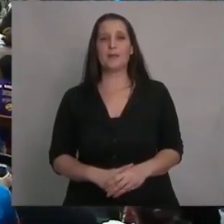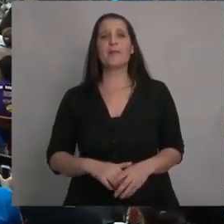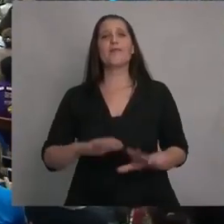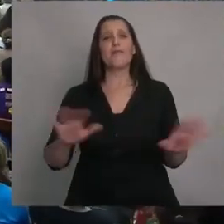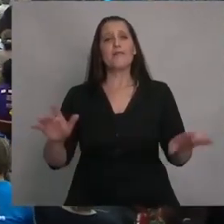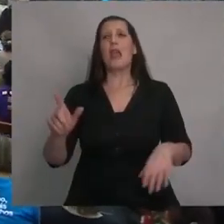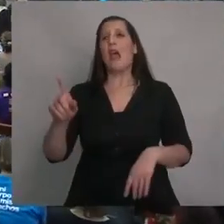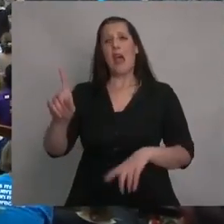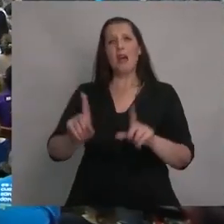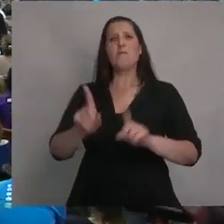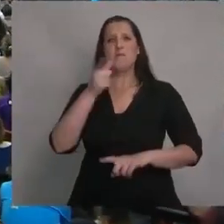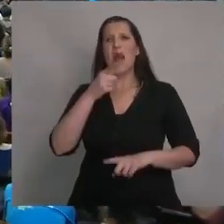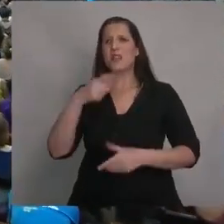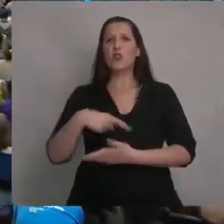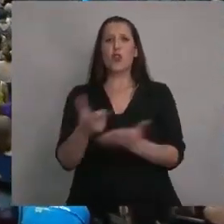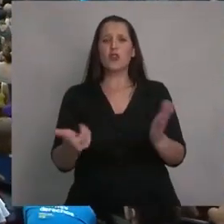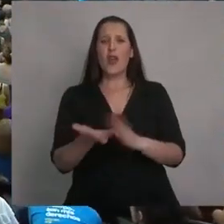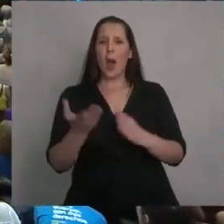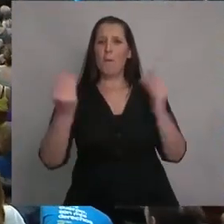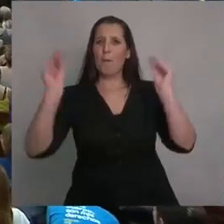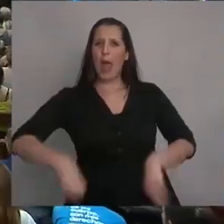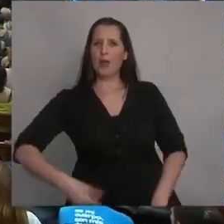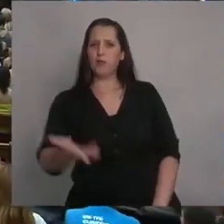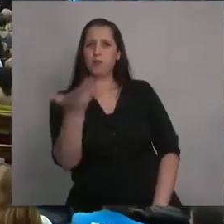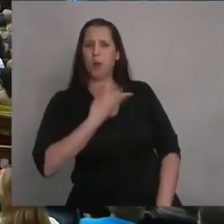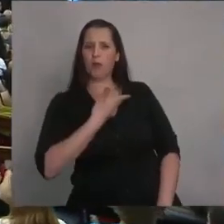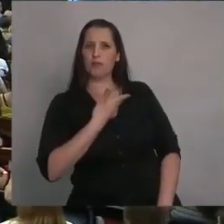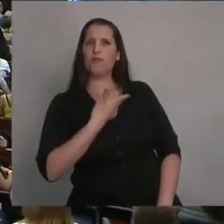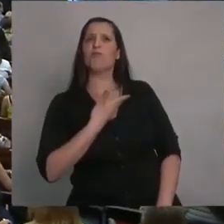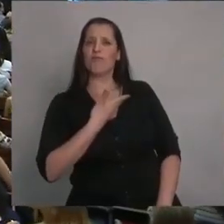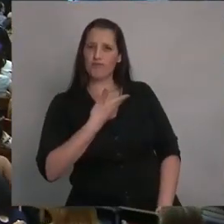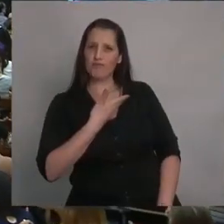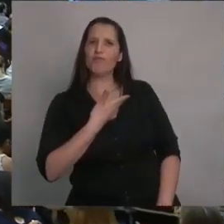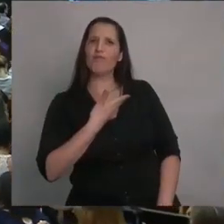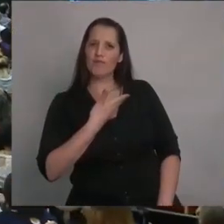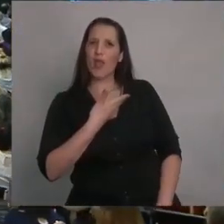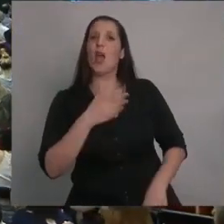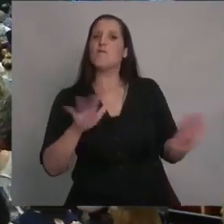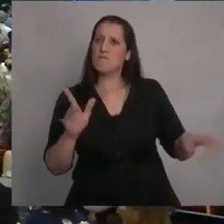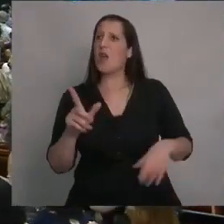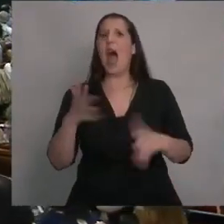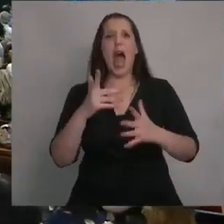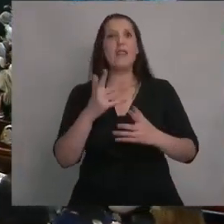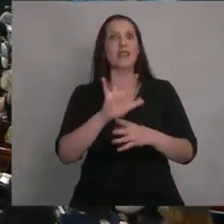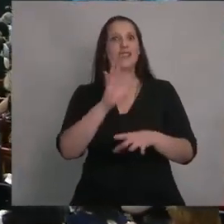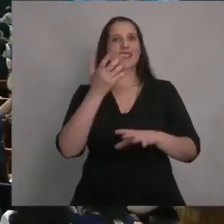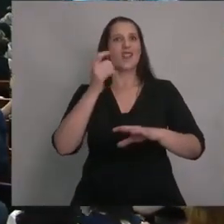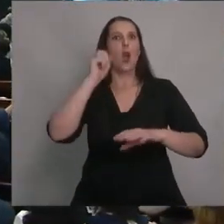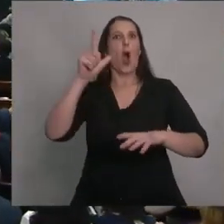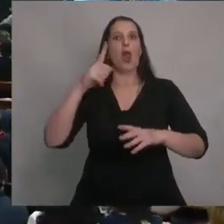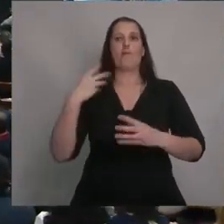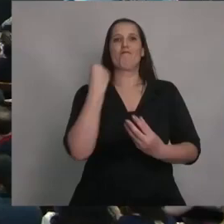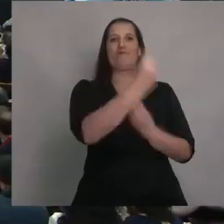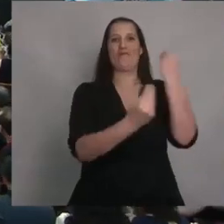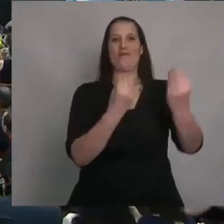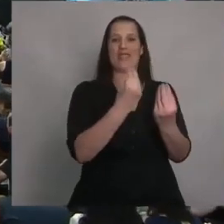Nos han vencido en la sociedad, créanlo. Hemos vencido muchas veces en las elecciones, ahora ya no, porque nos